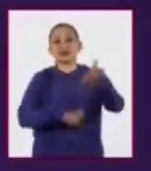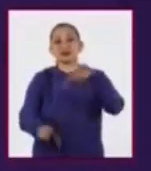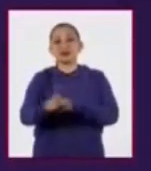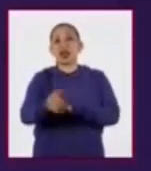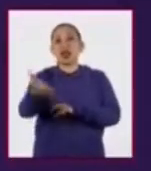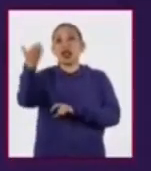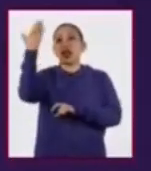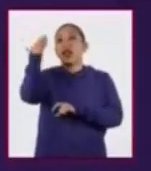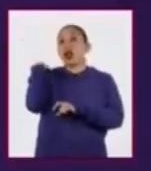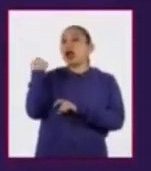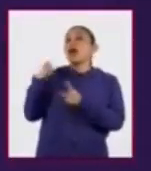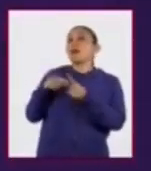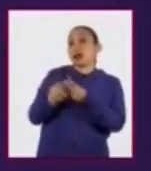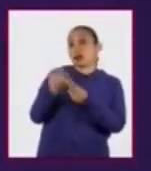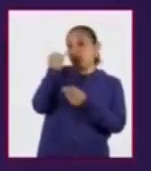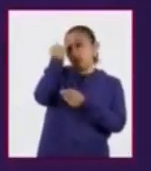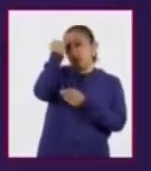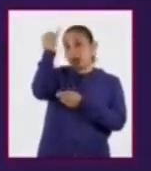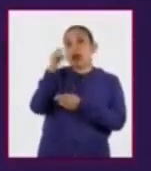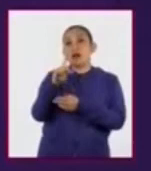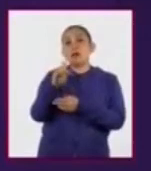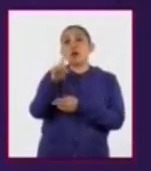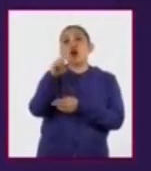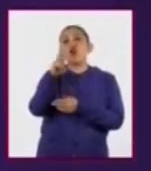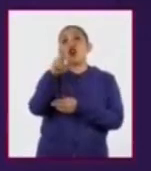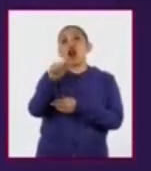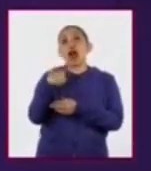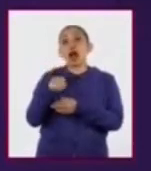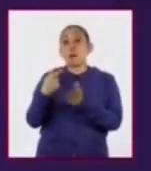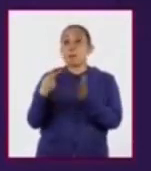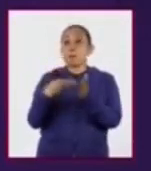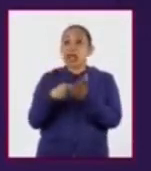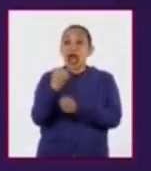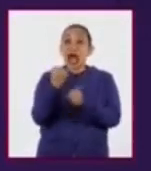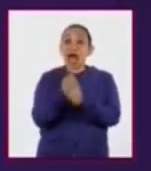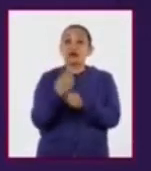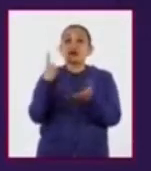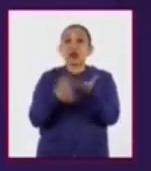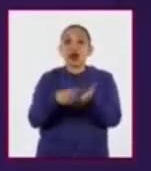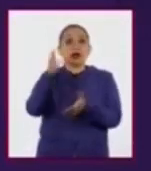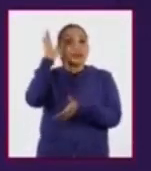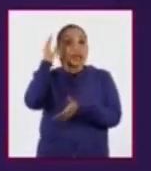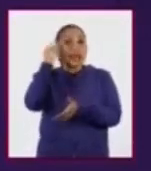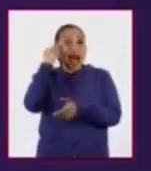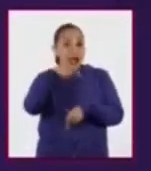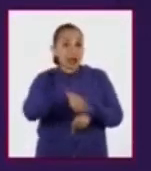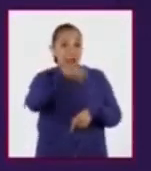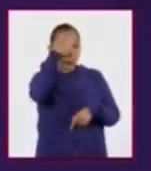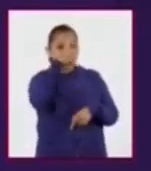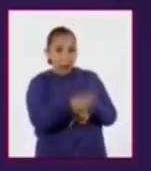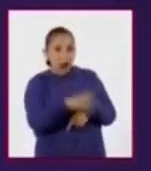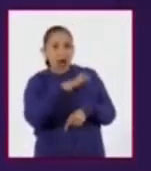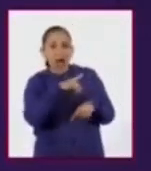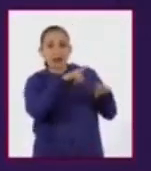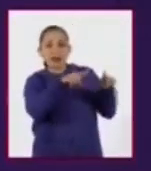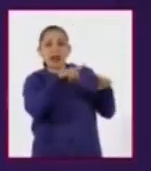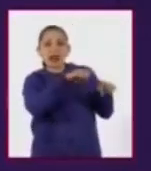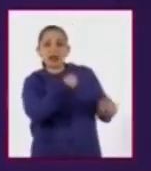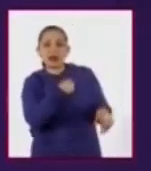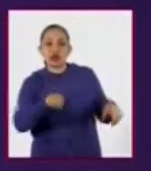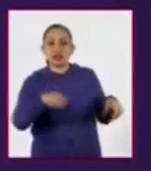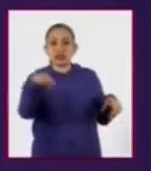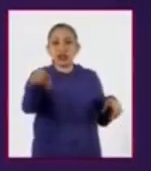está relacionado con la invención de la pólvora hace más de 1000 años en China. En México hay varios